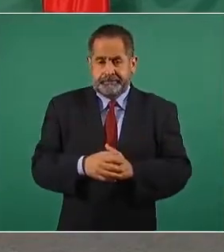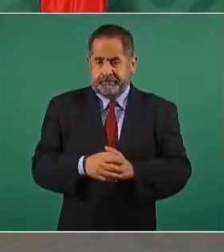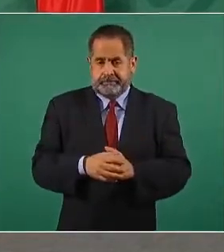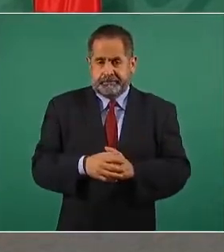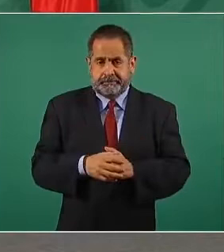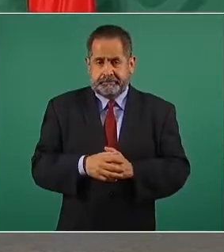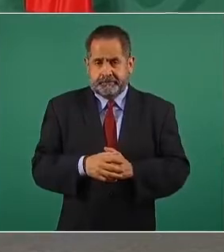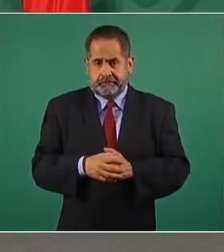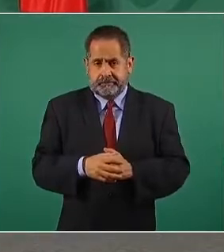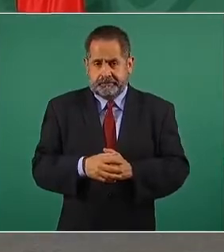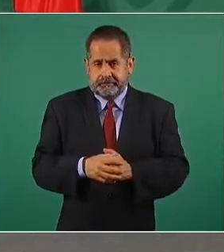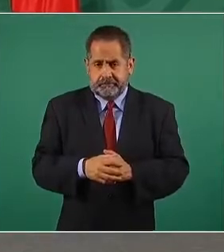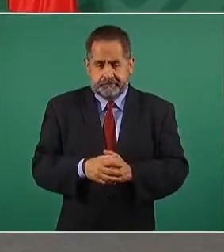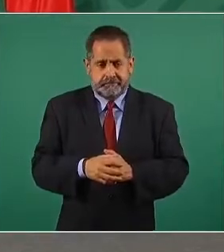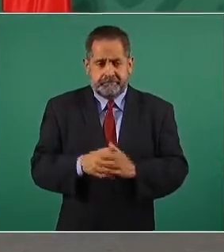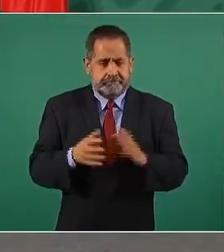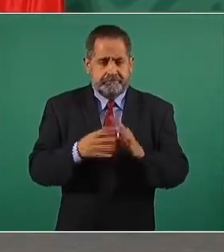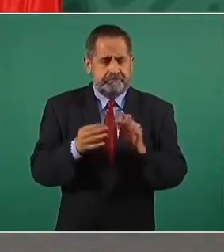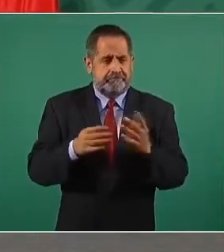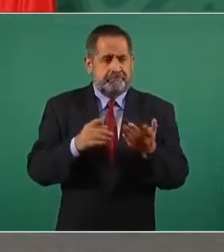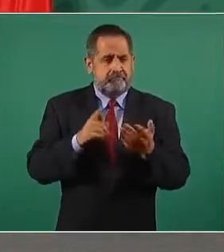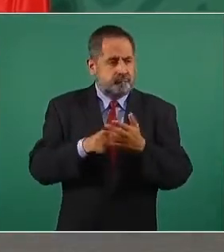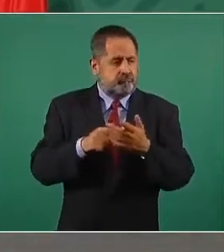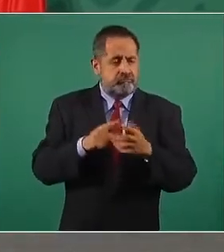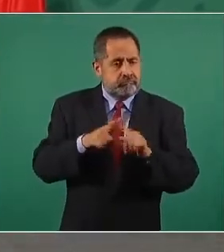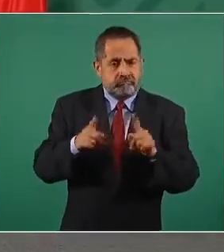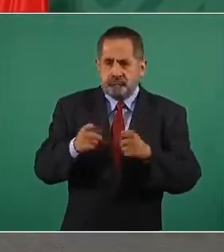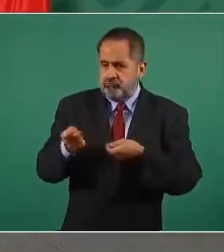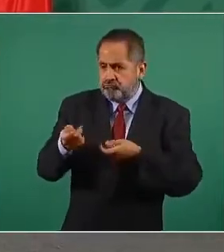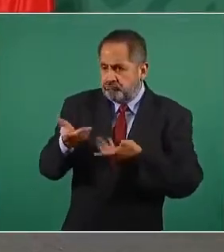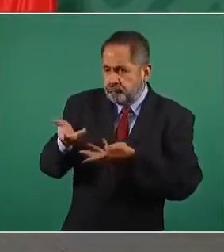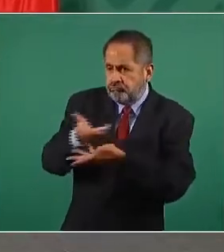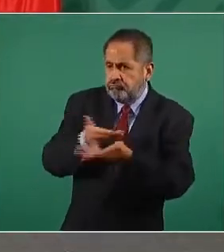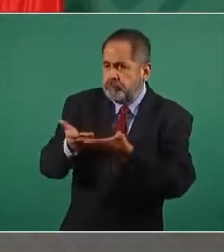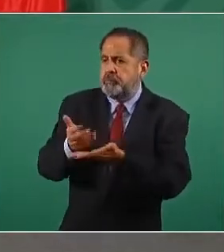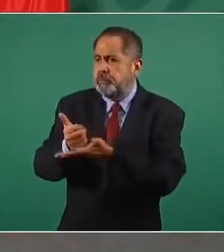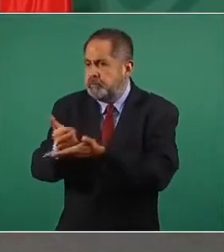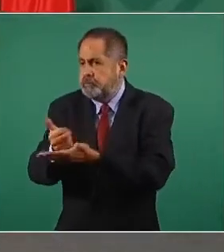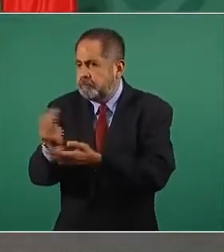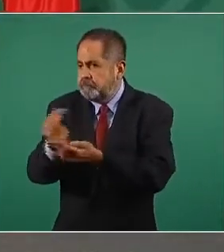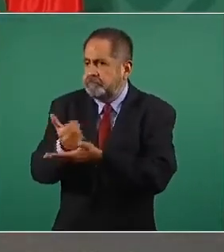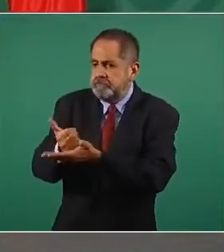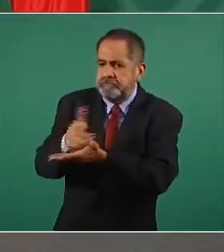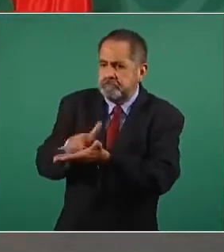no como la posibilidad de servir,